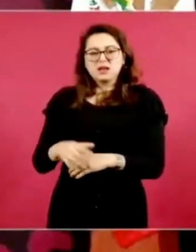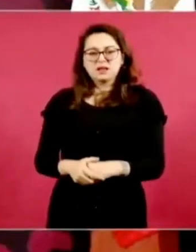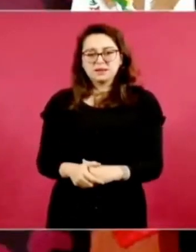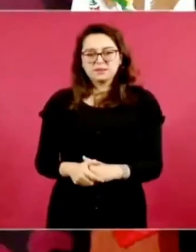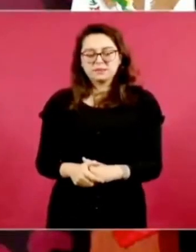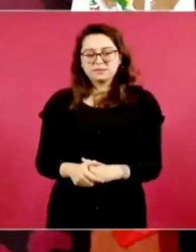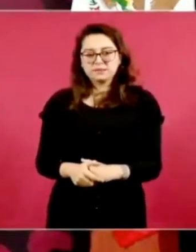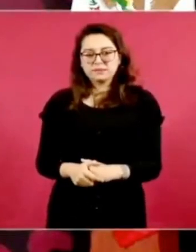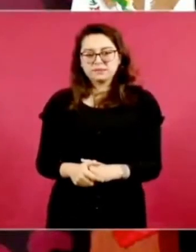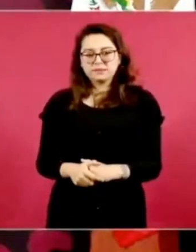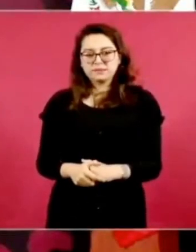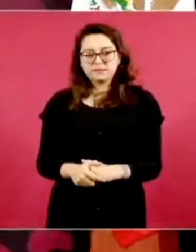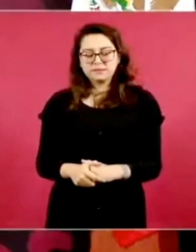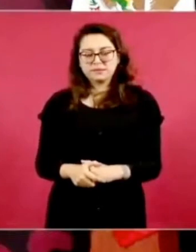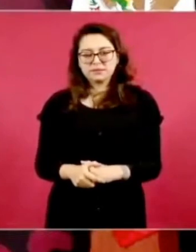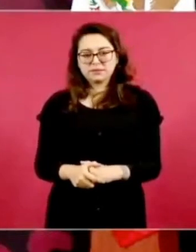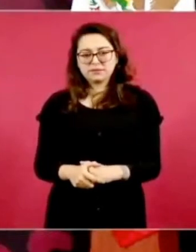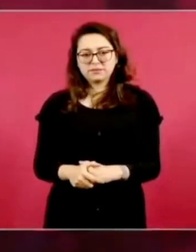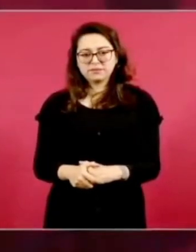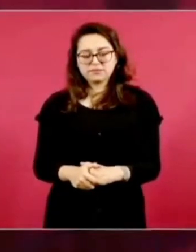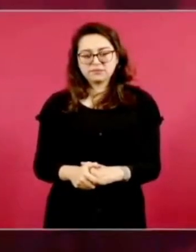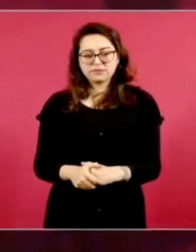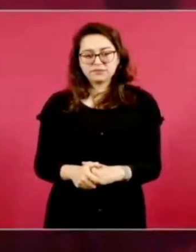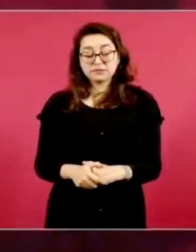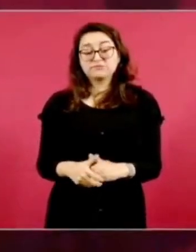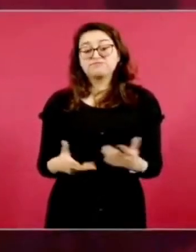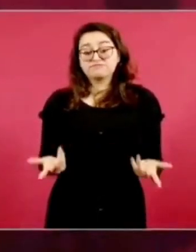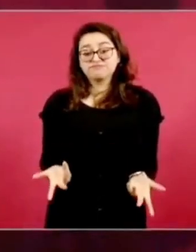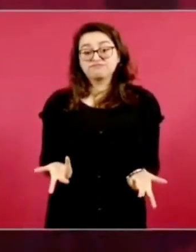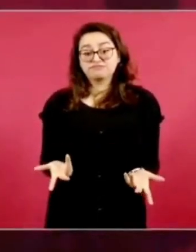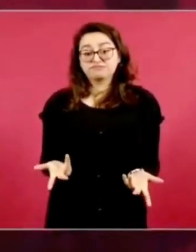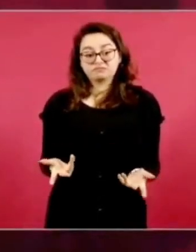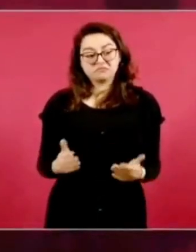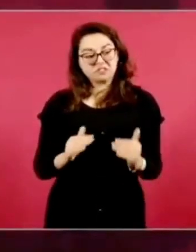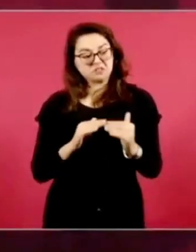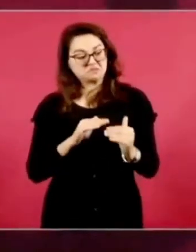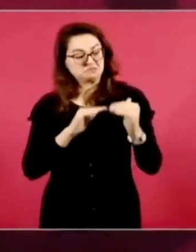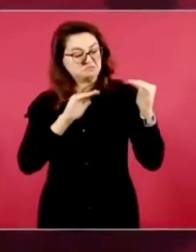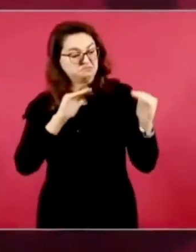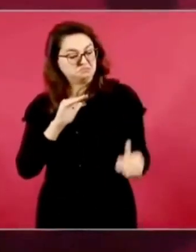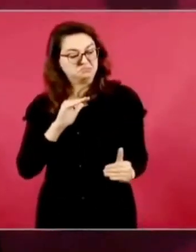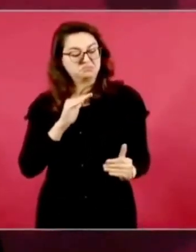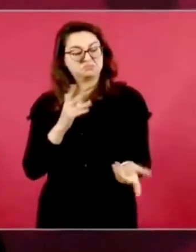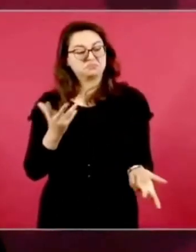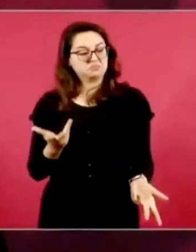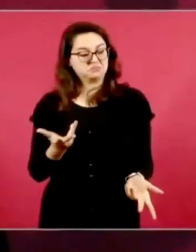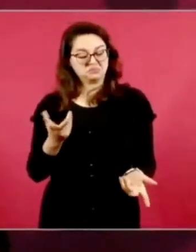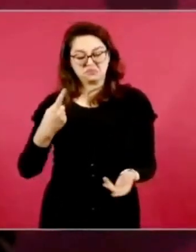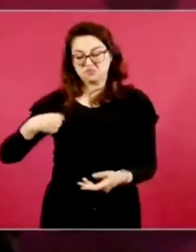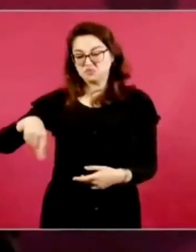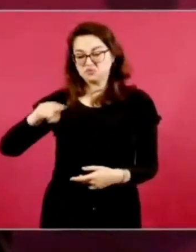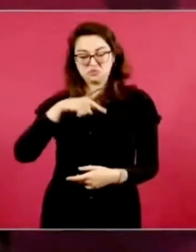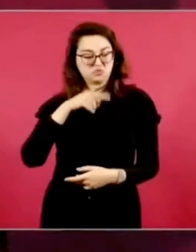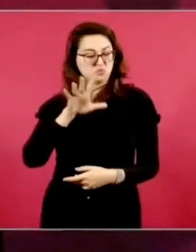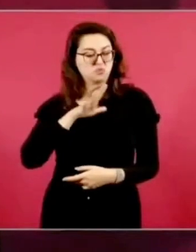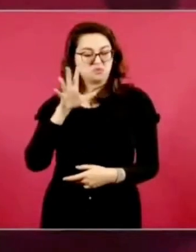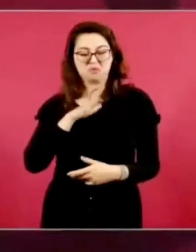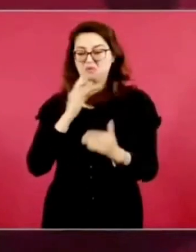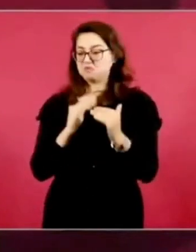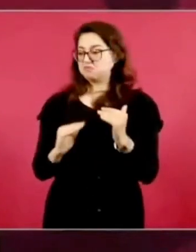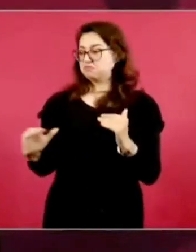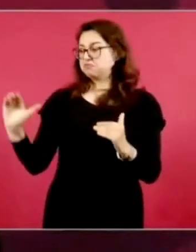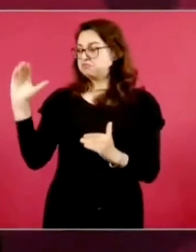Sí, porque eran inferiores los mexicanos, la mayoría de